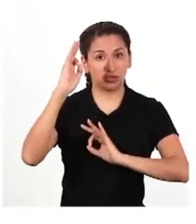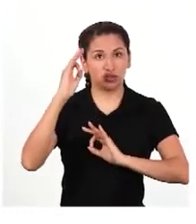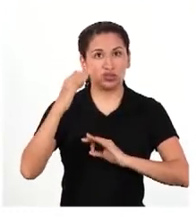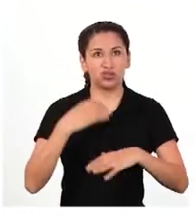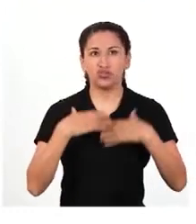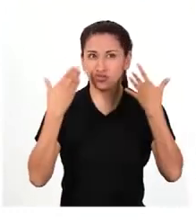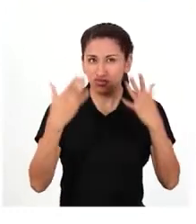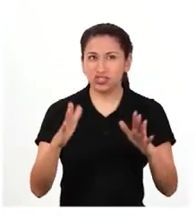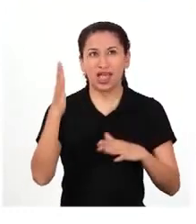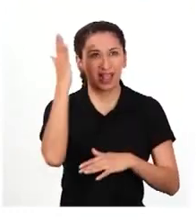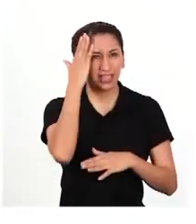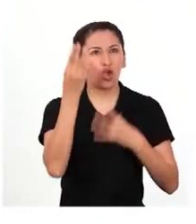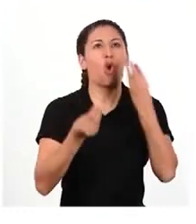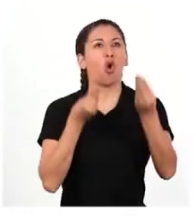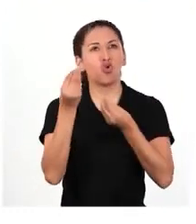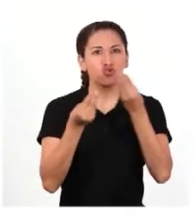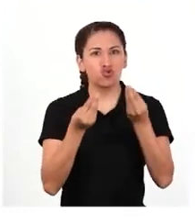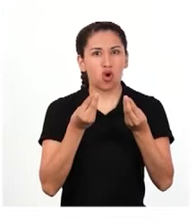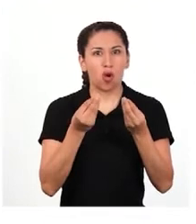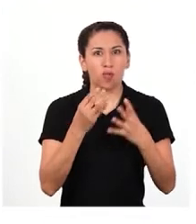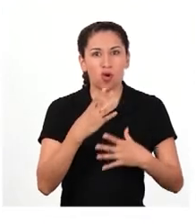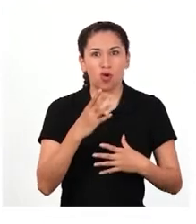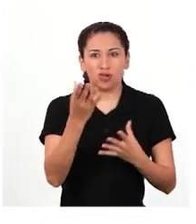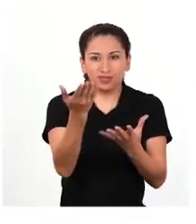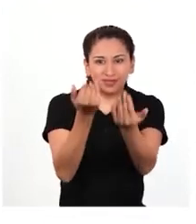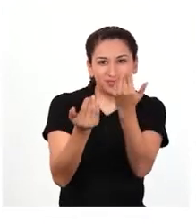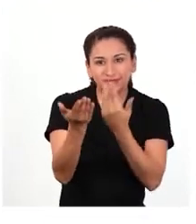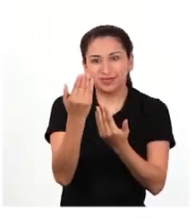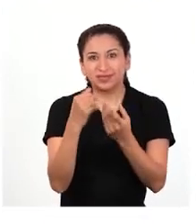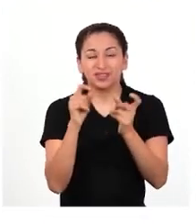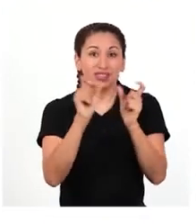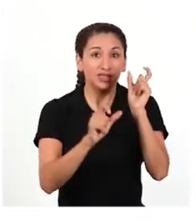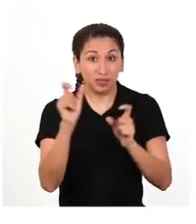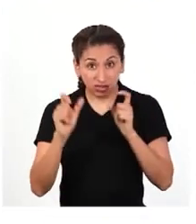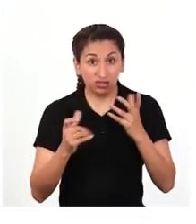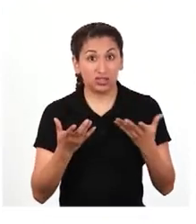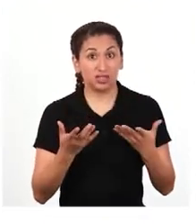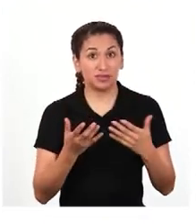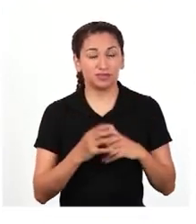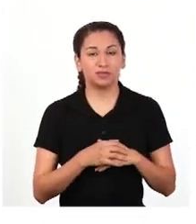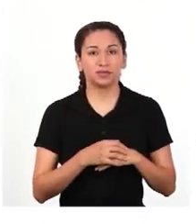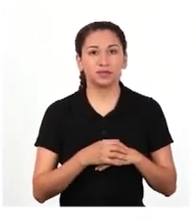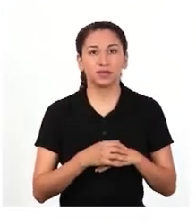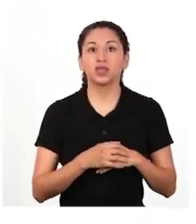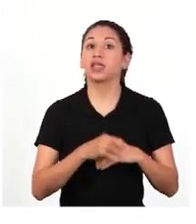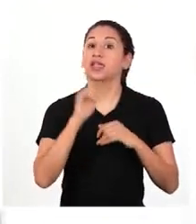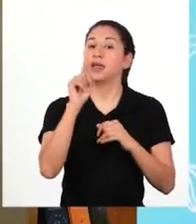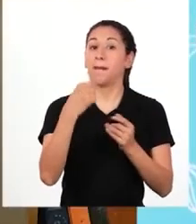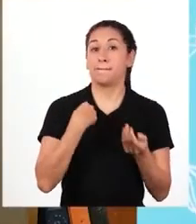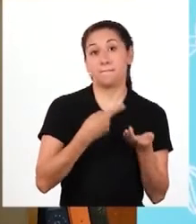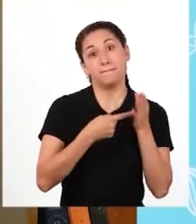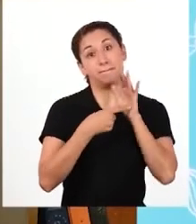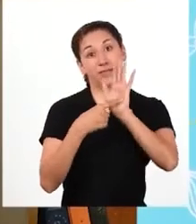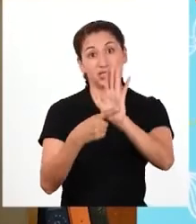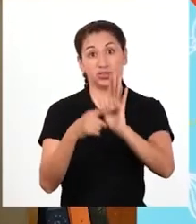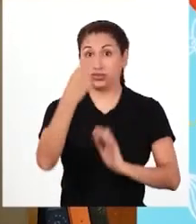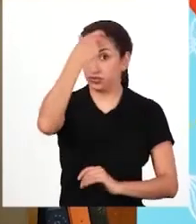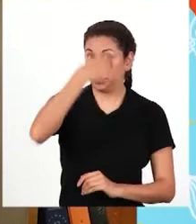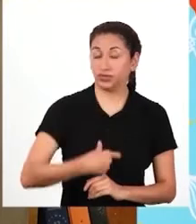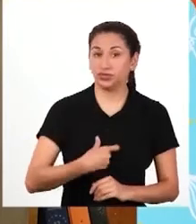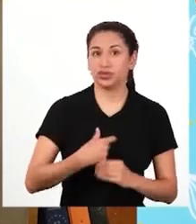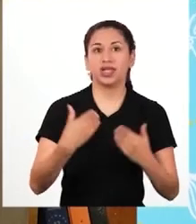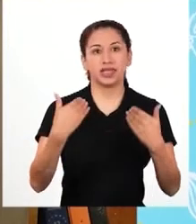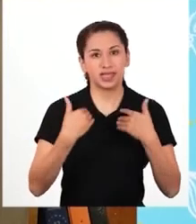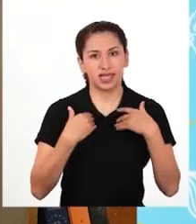tesis? ¿Consideré una estrategia para generar el interés de mi público? La